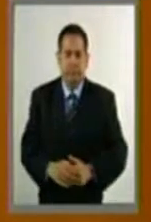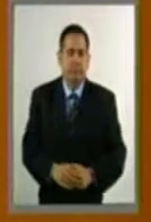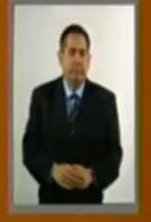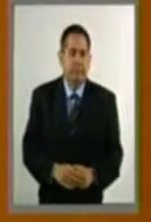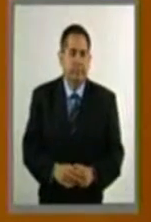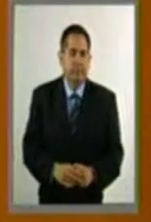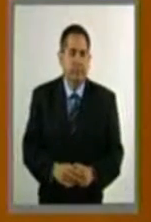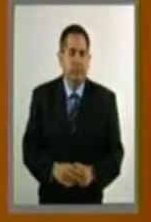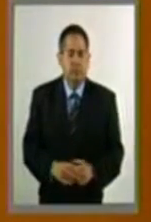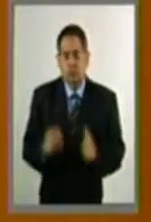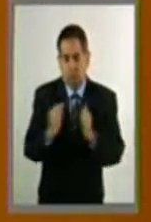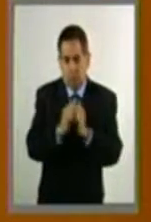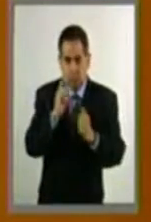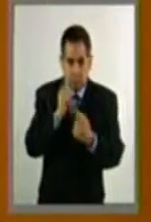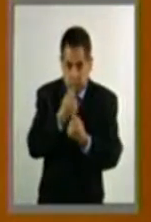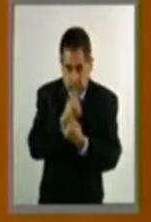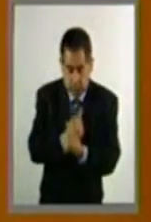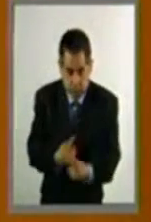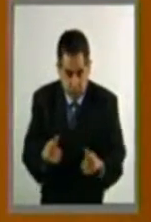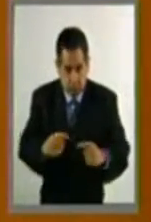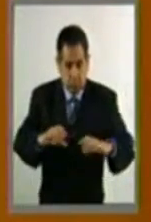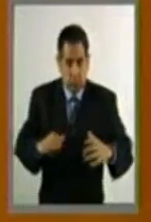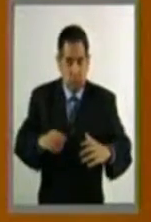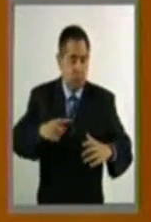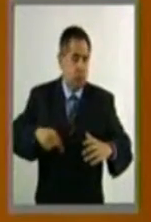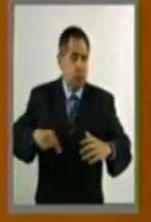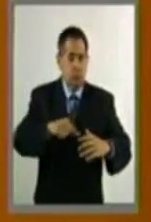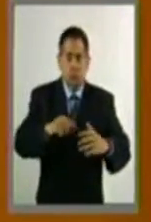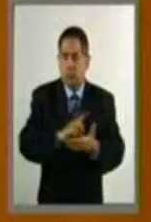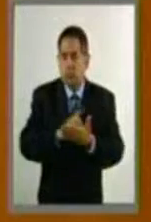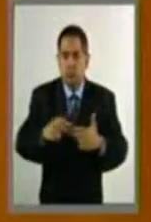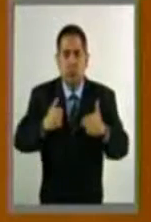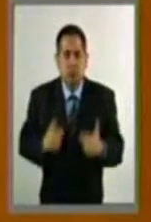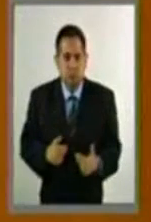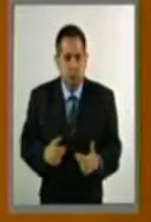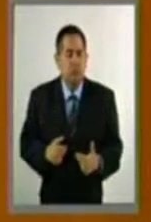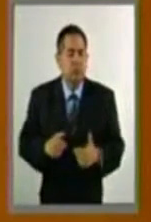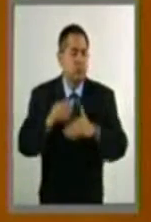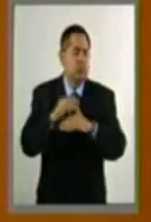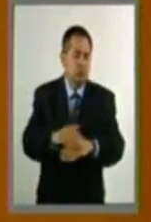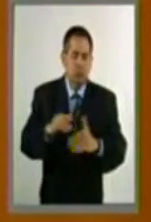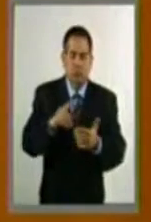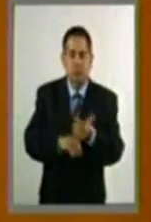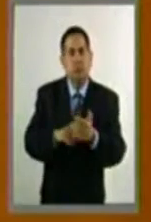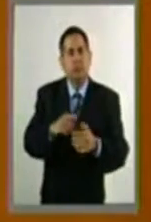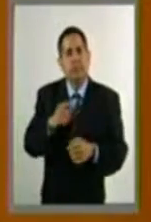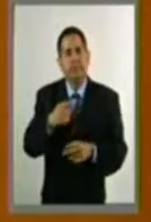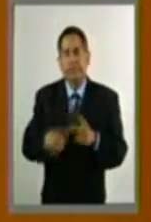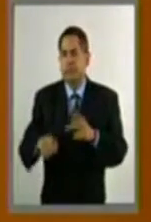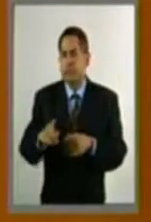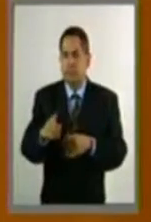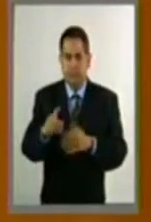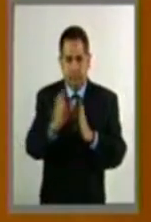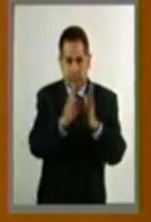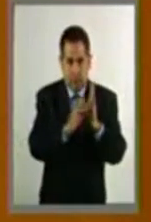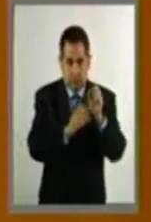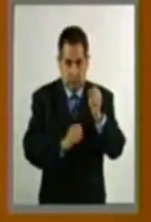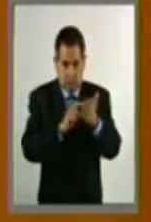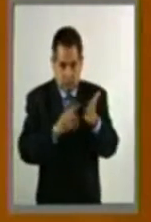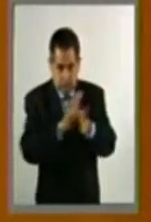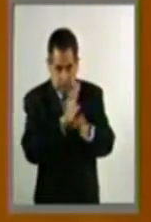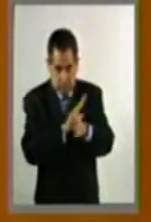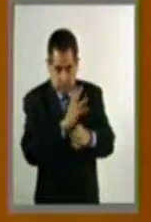De conformidad con la sistemática de la concepción de los derechos humanos en nuestro país a partir de la reforma constitucional en la